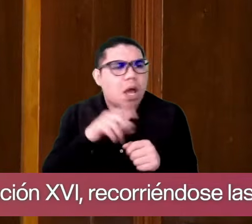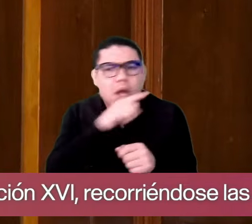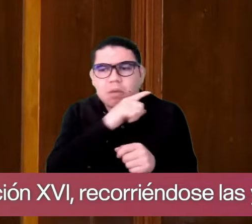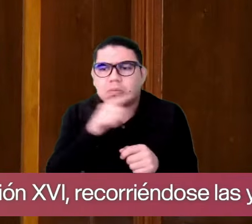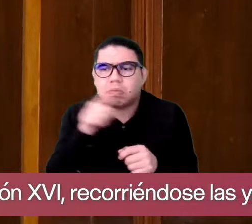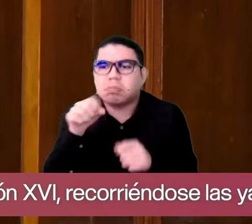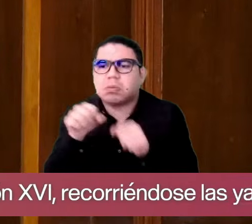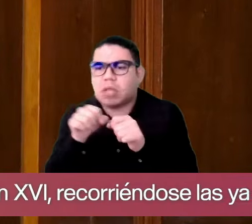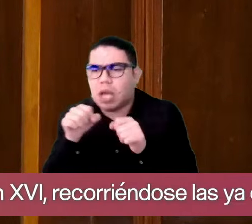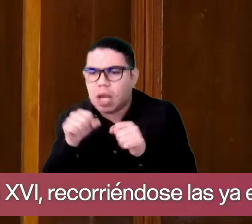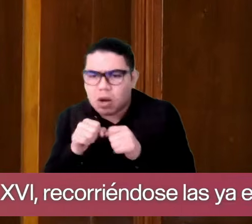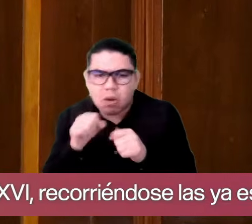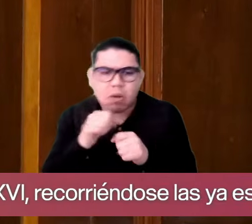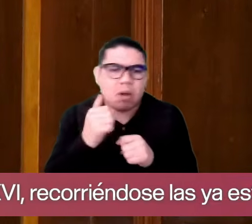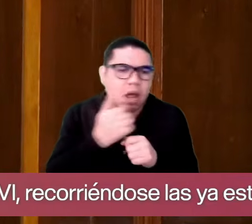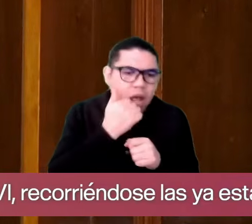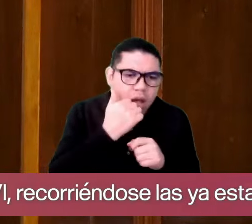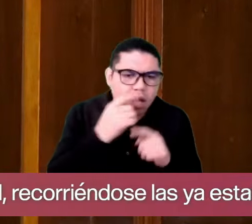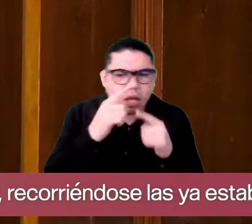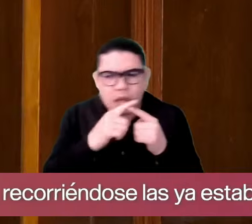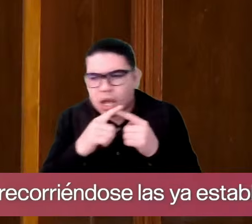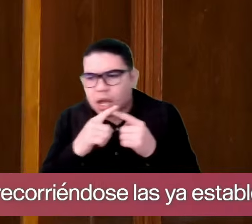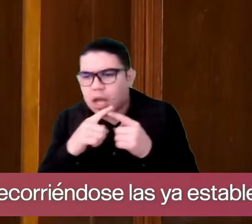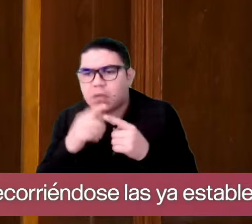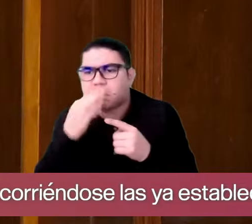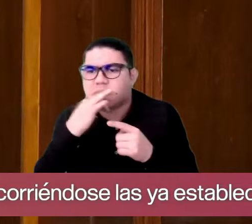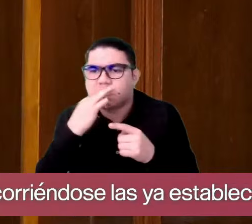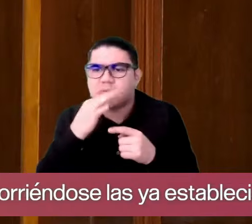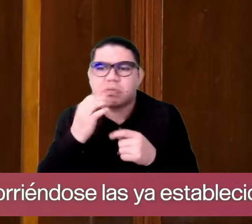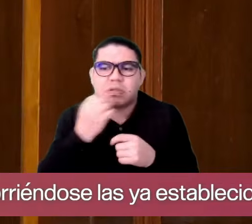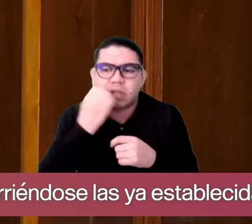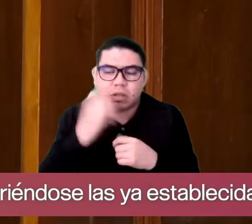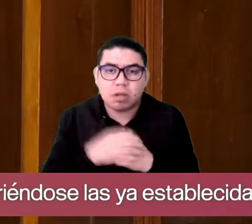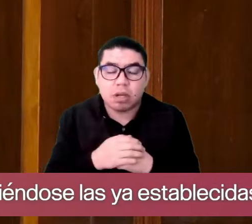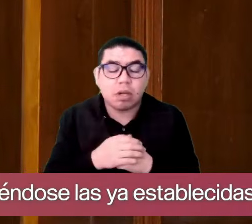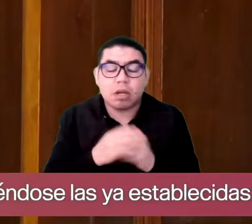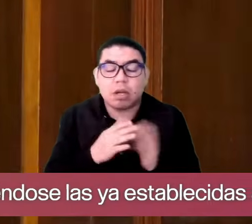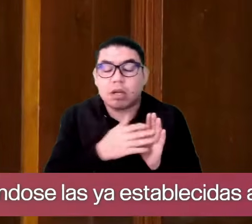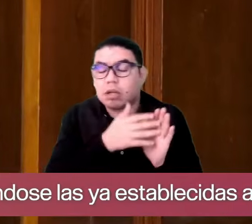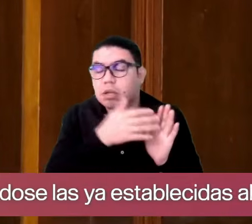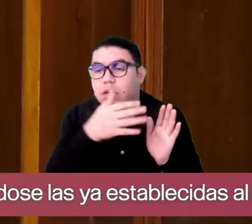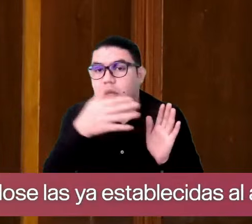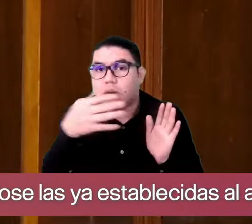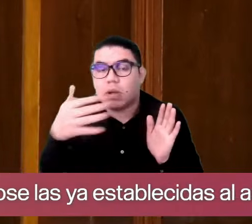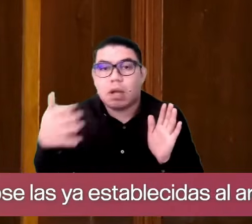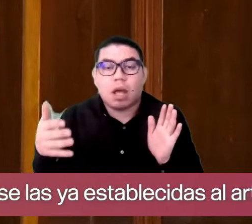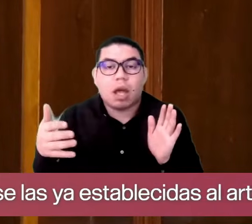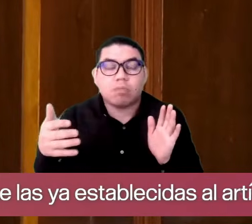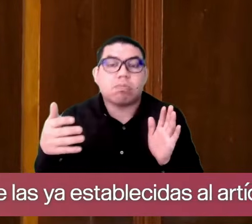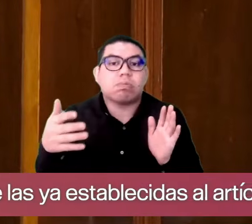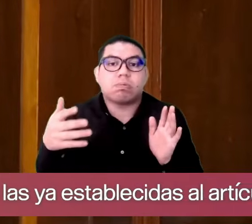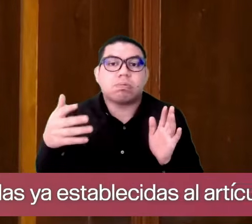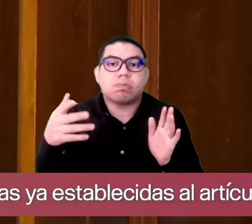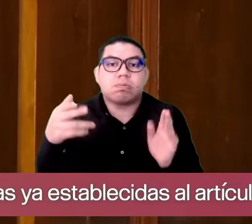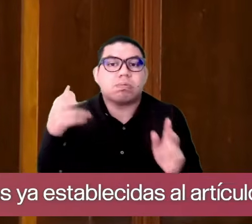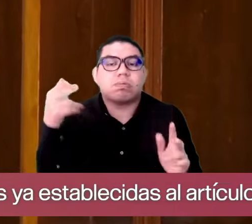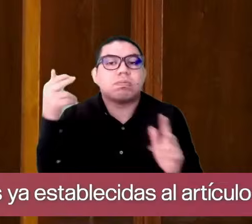tareas, festivales escolares, hasta que le arrebataron la vida a su